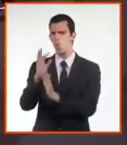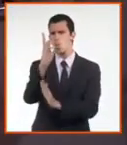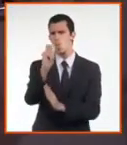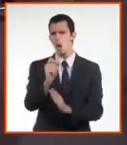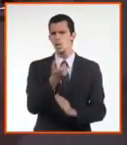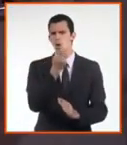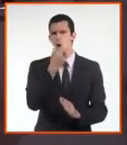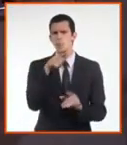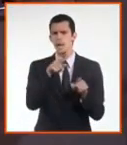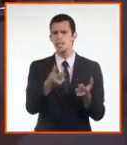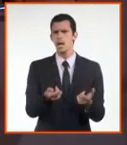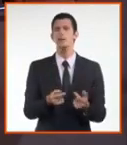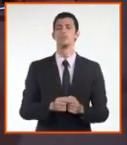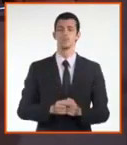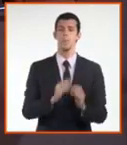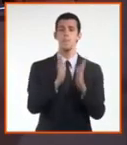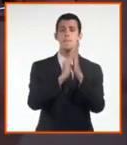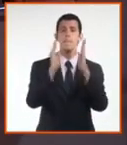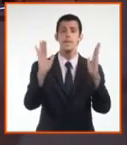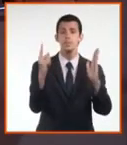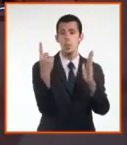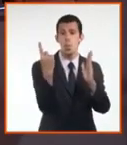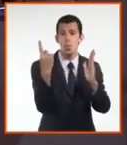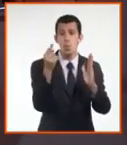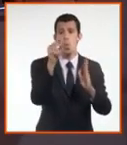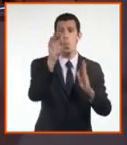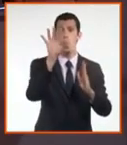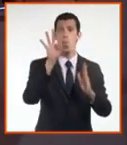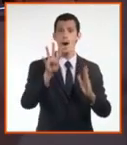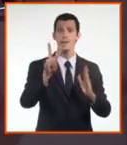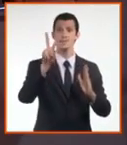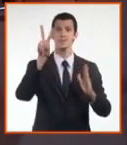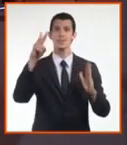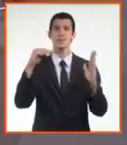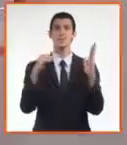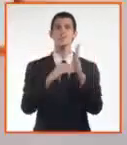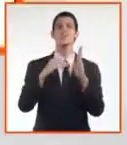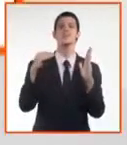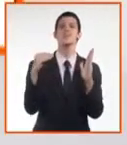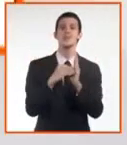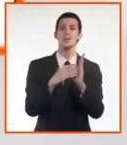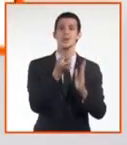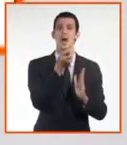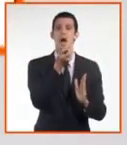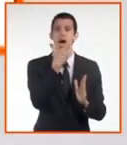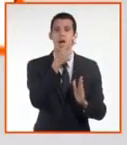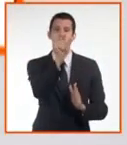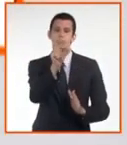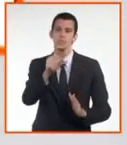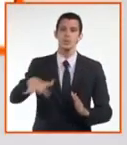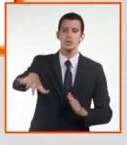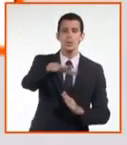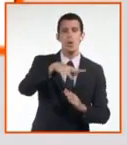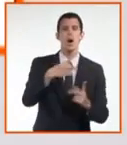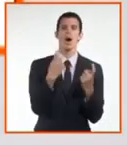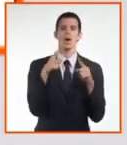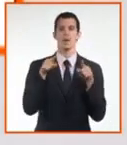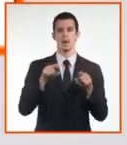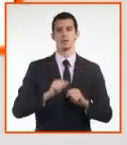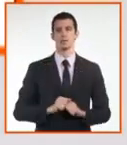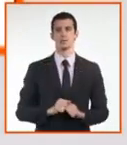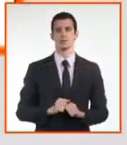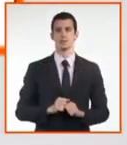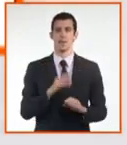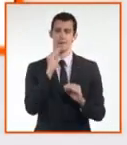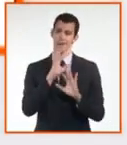consumo mensual 42 millones nosotros en meses no hemos podido dar en algunos meses no hemos podido dar los 42